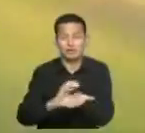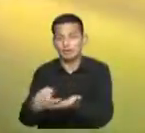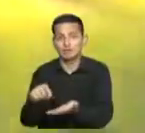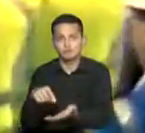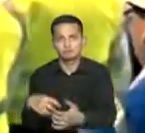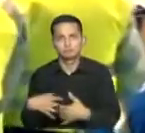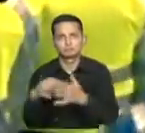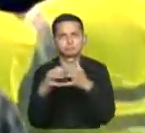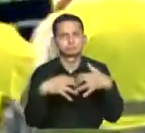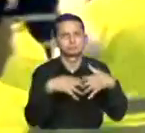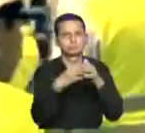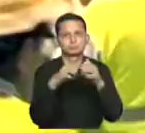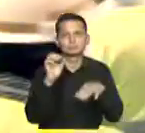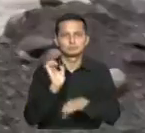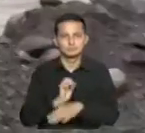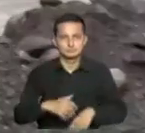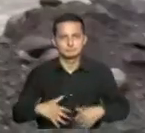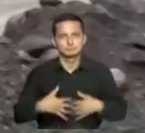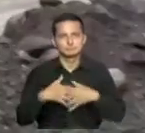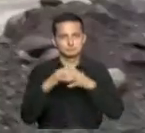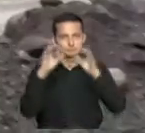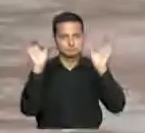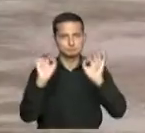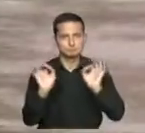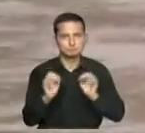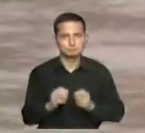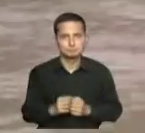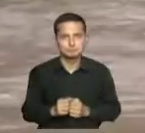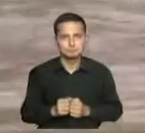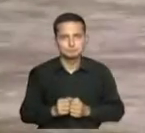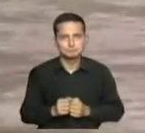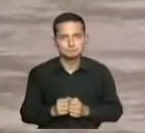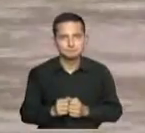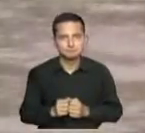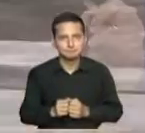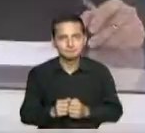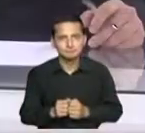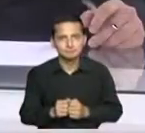soberanía energética del país. Carolina Díaz, Noticiero Ciudadano.